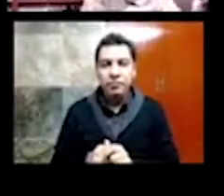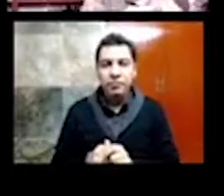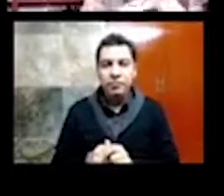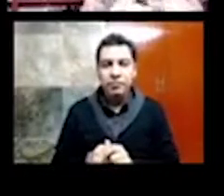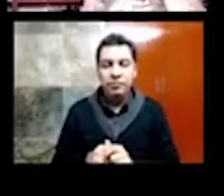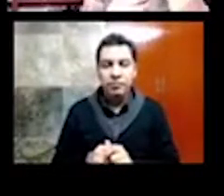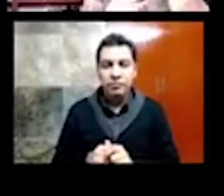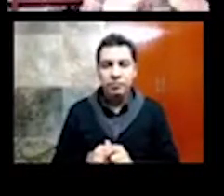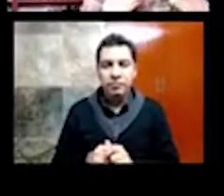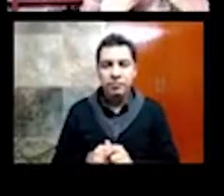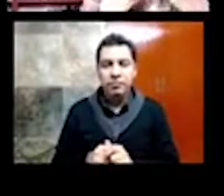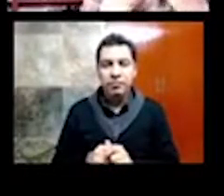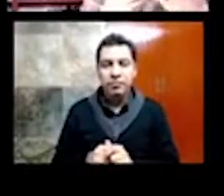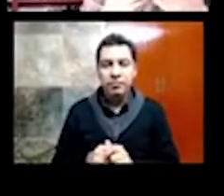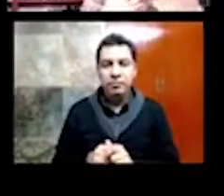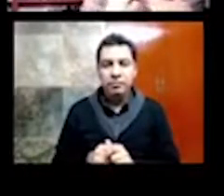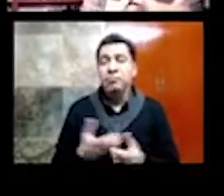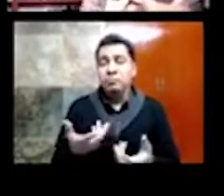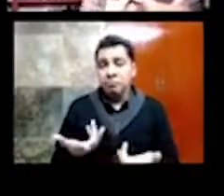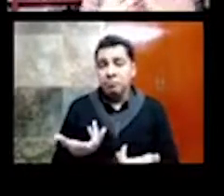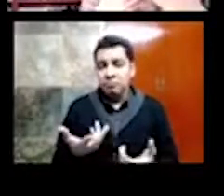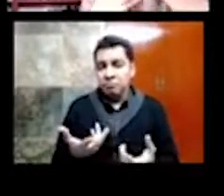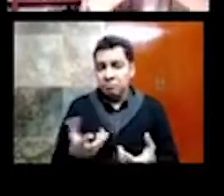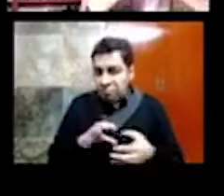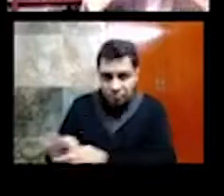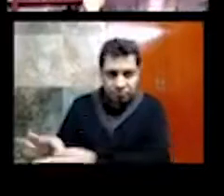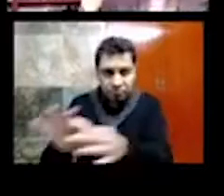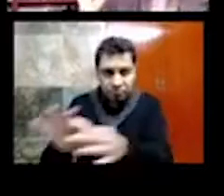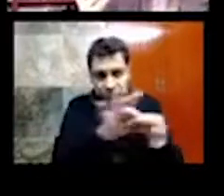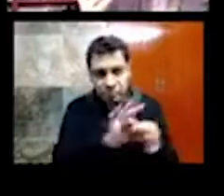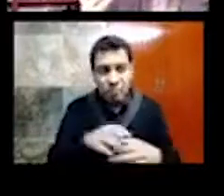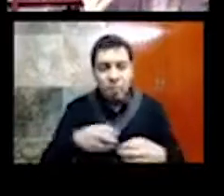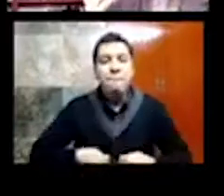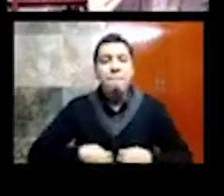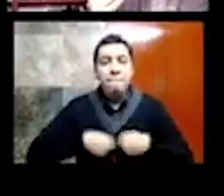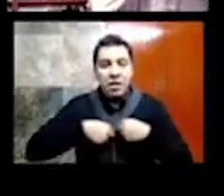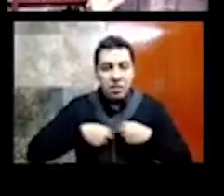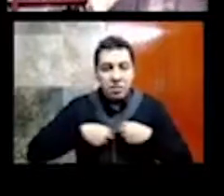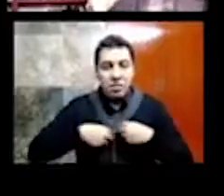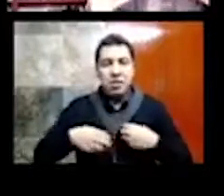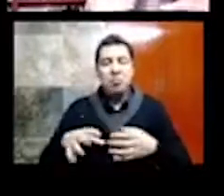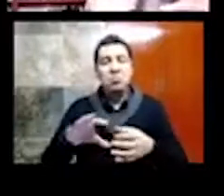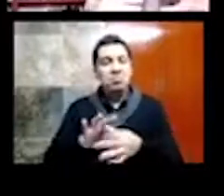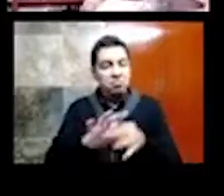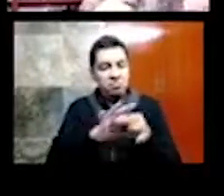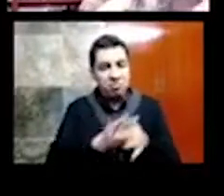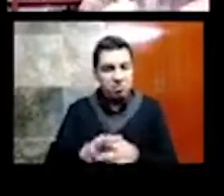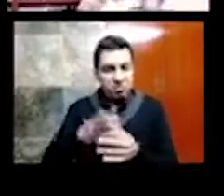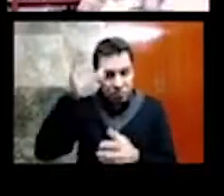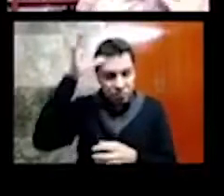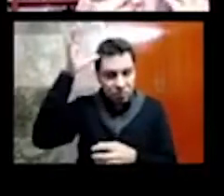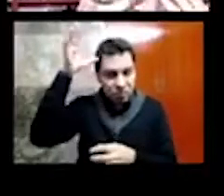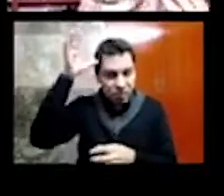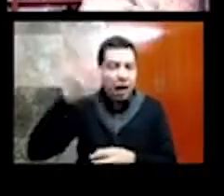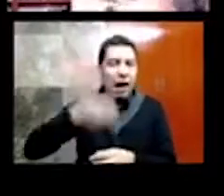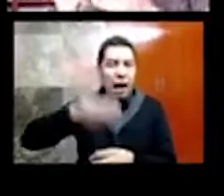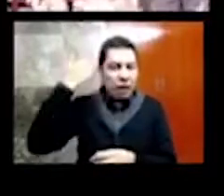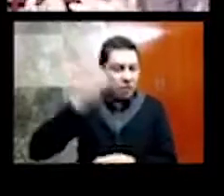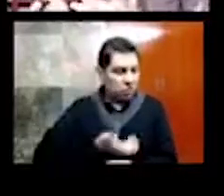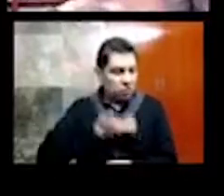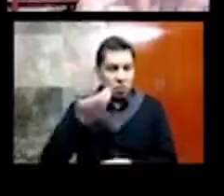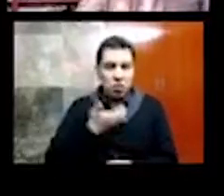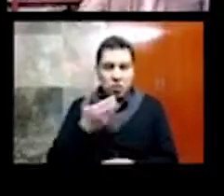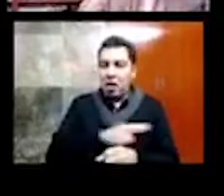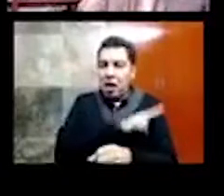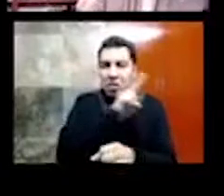la coexistencia armónica de las estructuras con su entorno, con su vocación, con su